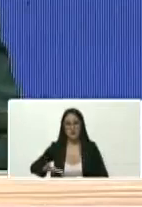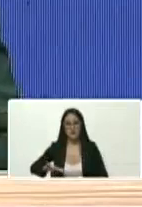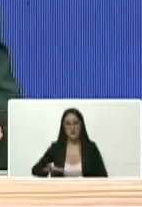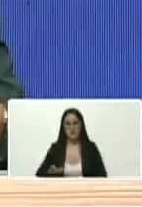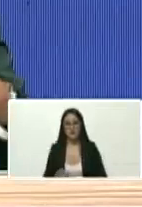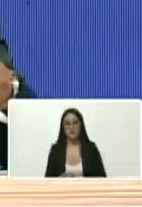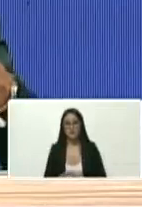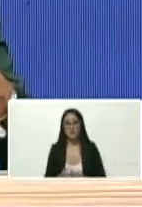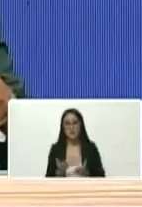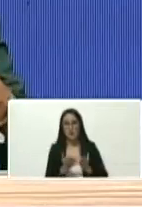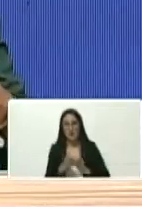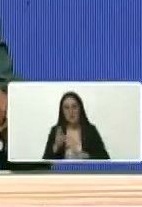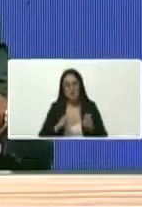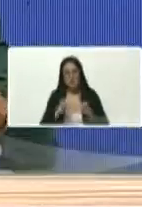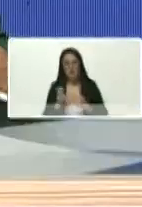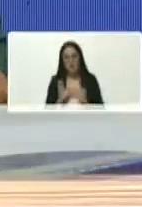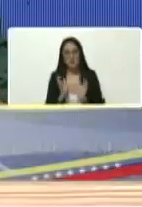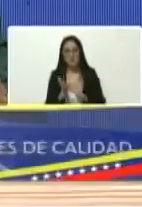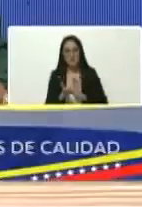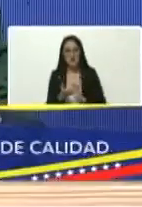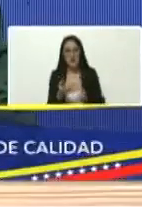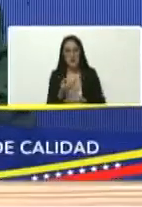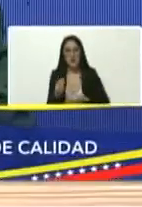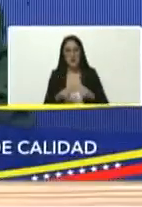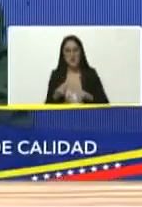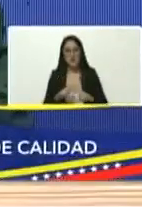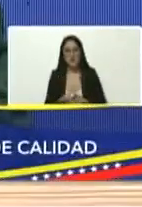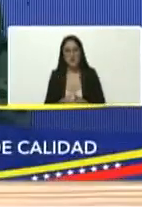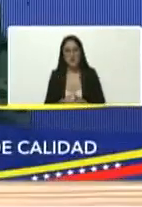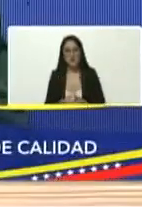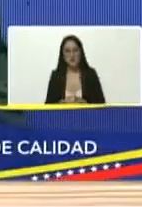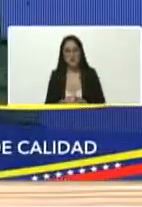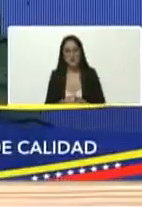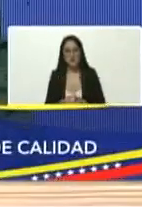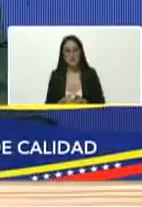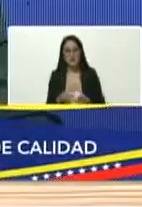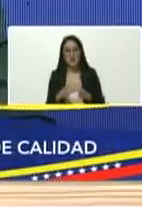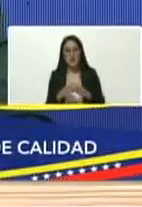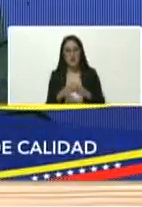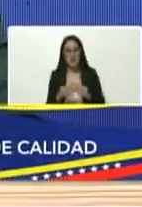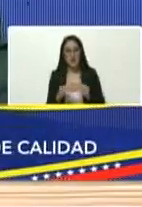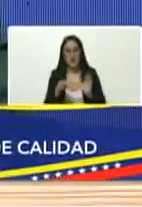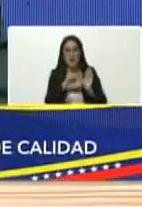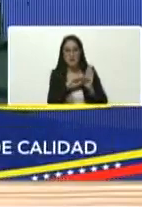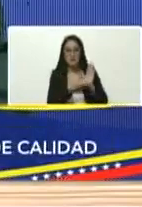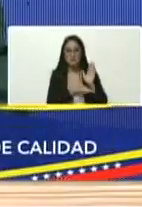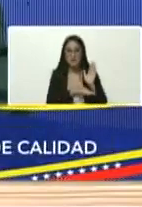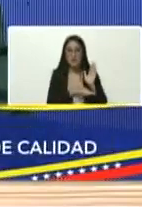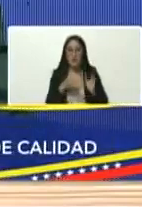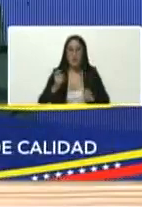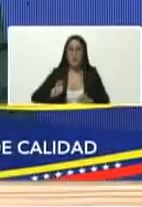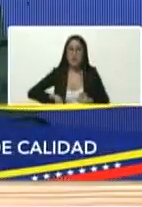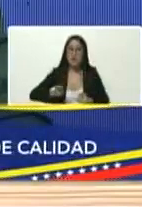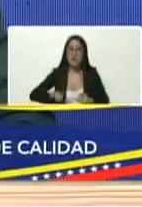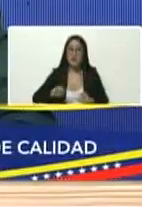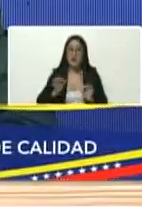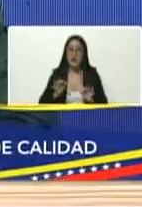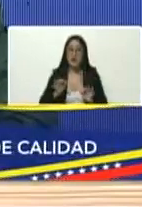con los estudios de sísmica hechos y con todas las garantías jurídicas para que